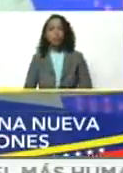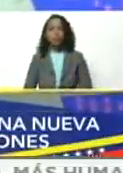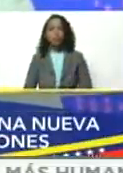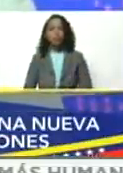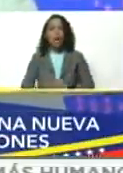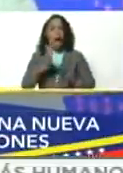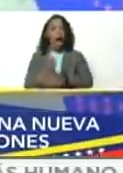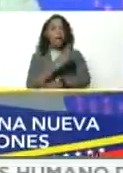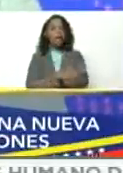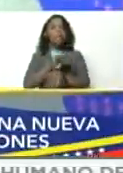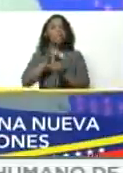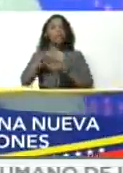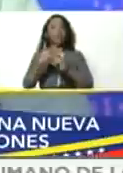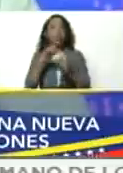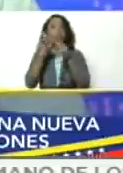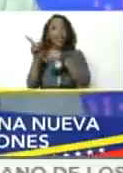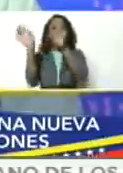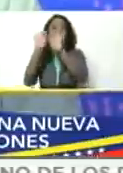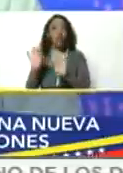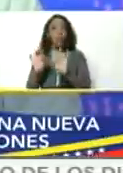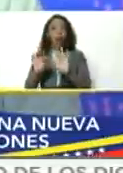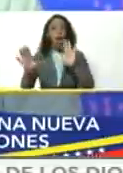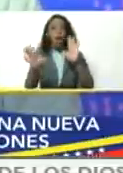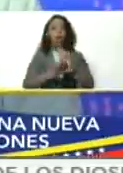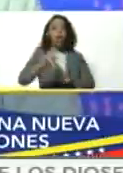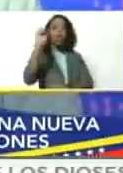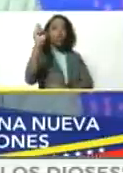Ante una situación de esa, la Constitución tiene